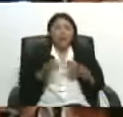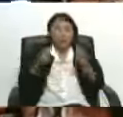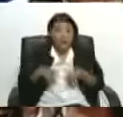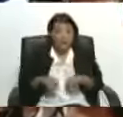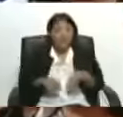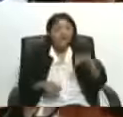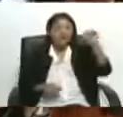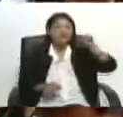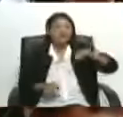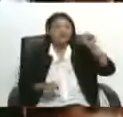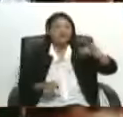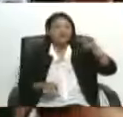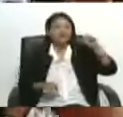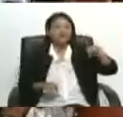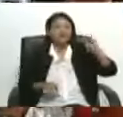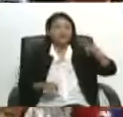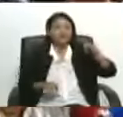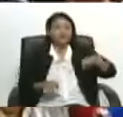acuerdo?